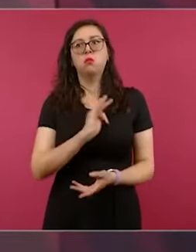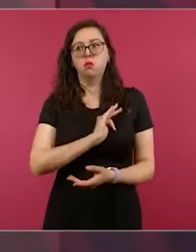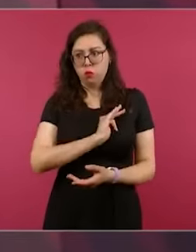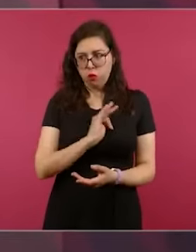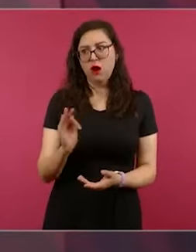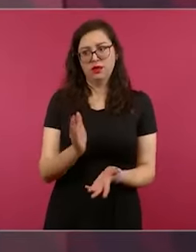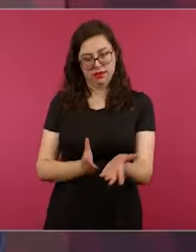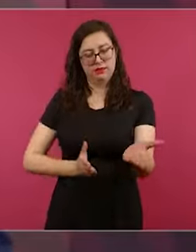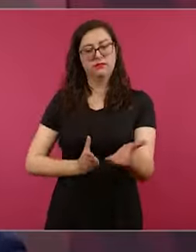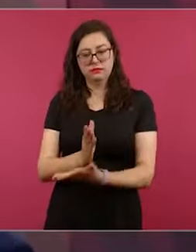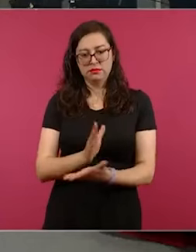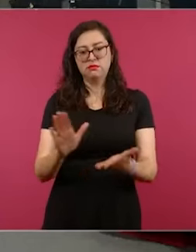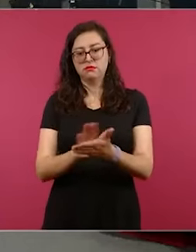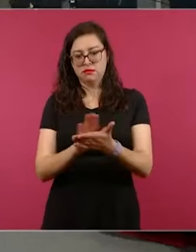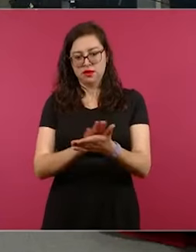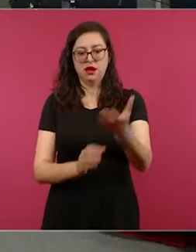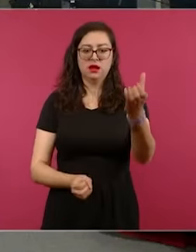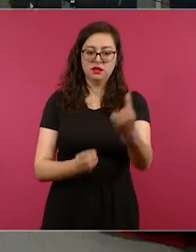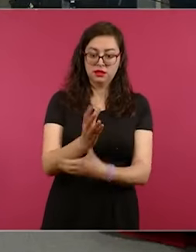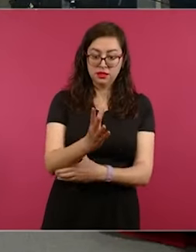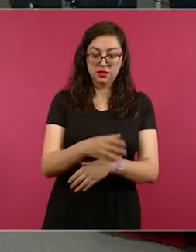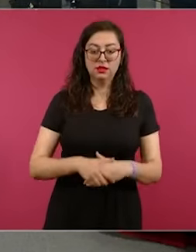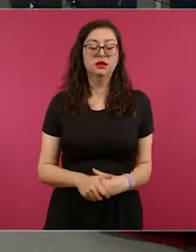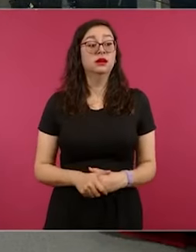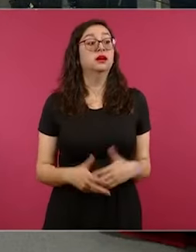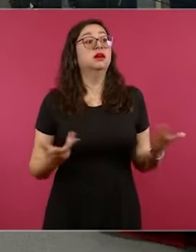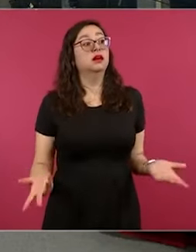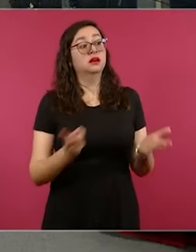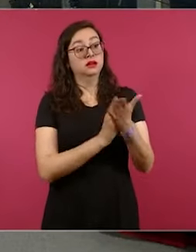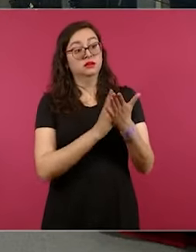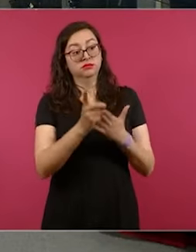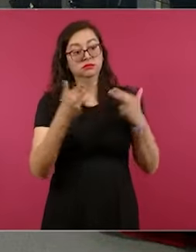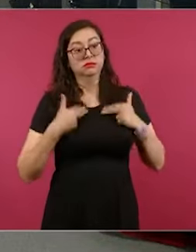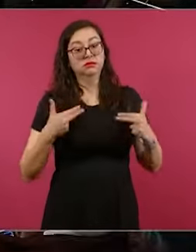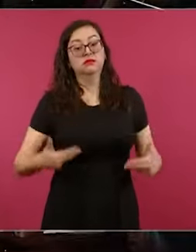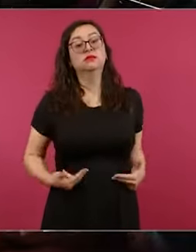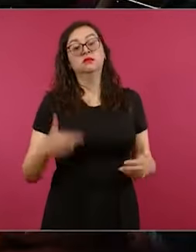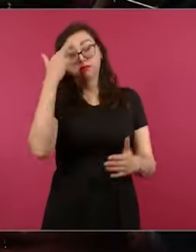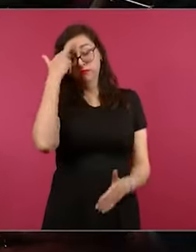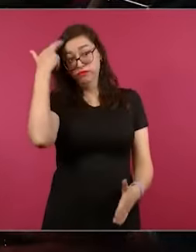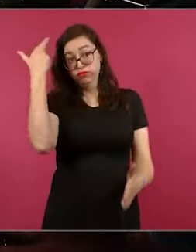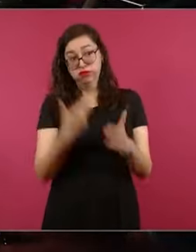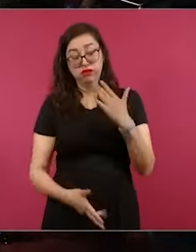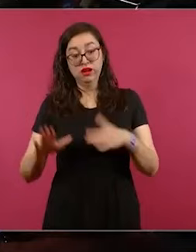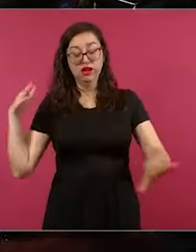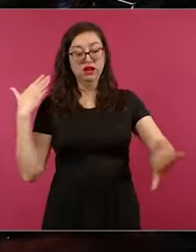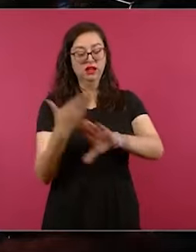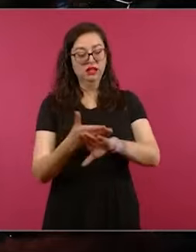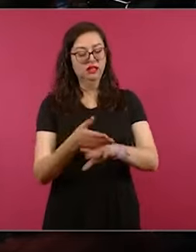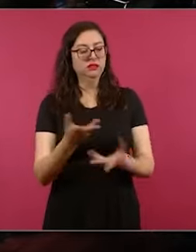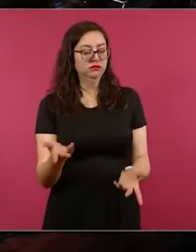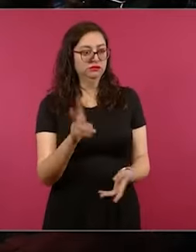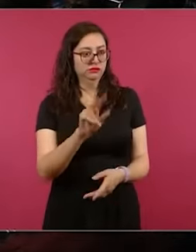liberar a una persona. De hecho, la violación a los derechos humanos de Israel Vallarta pues está documentada en el video de su